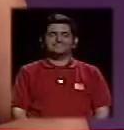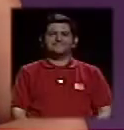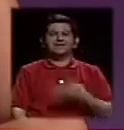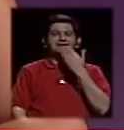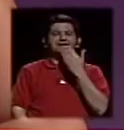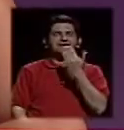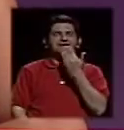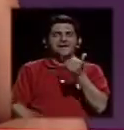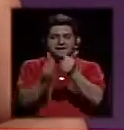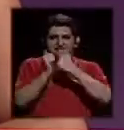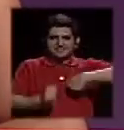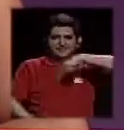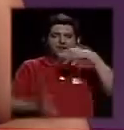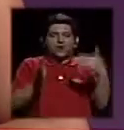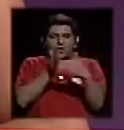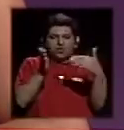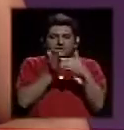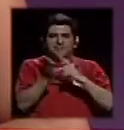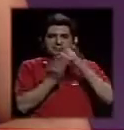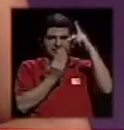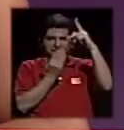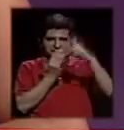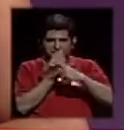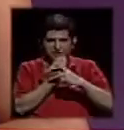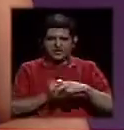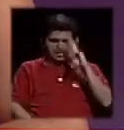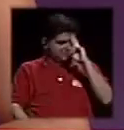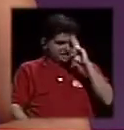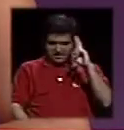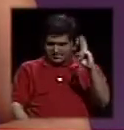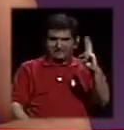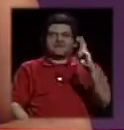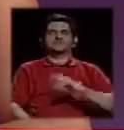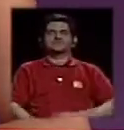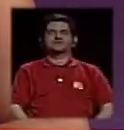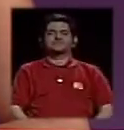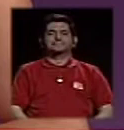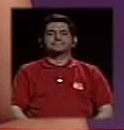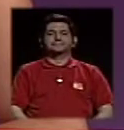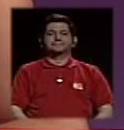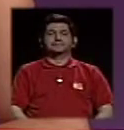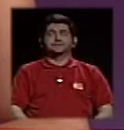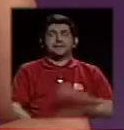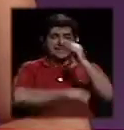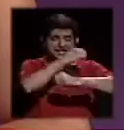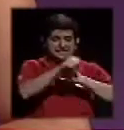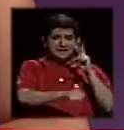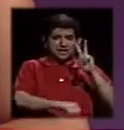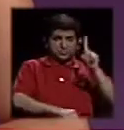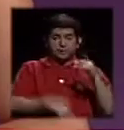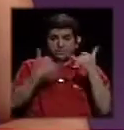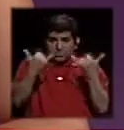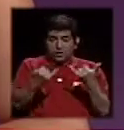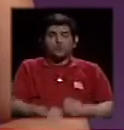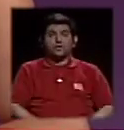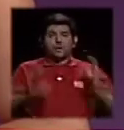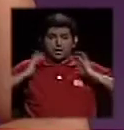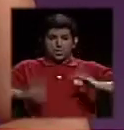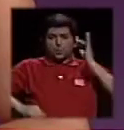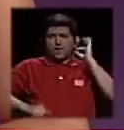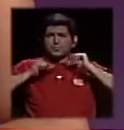Gracias por acompañarnos una vez más con Irreverencias. En pleno siglo XXI, el cuerpo de las